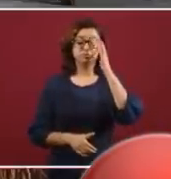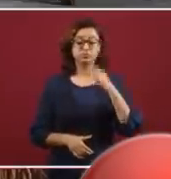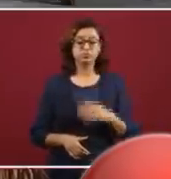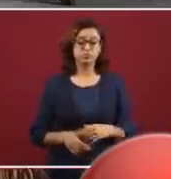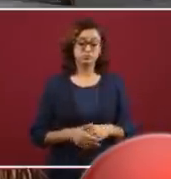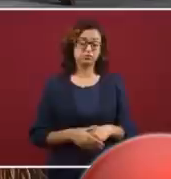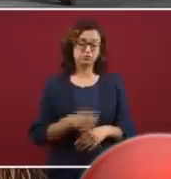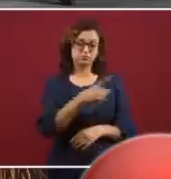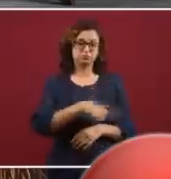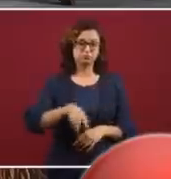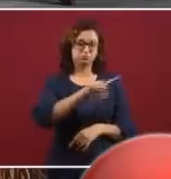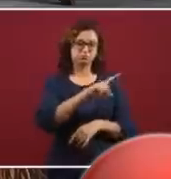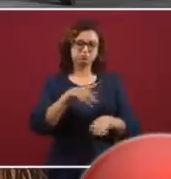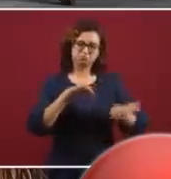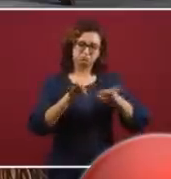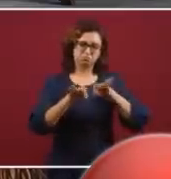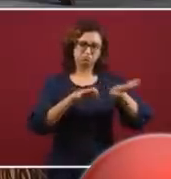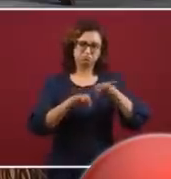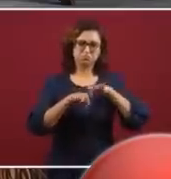trabajo